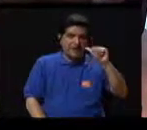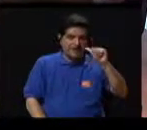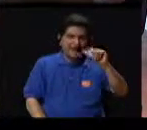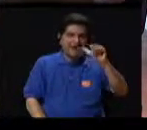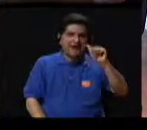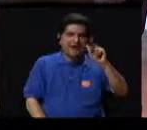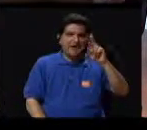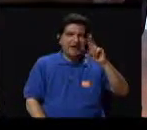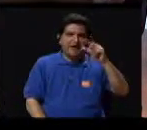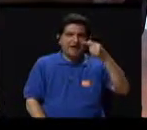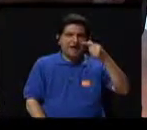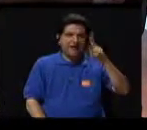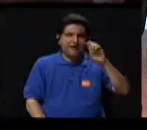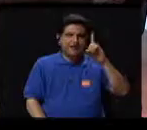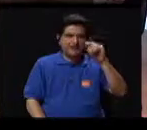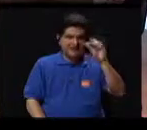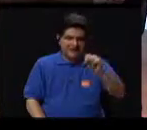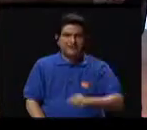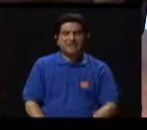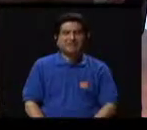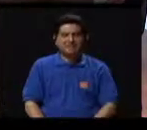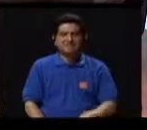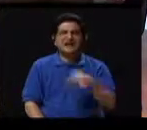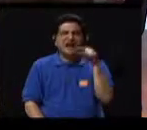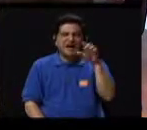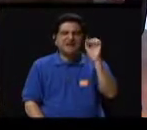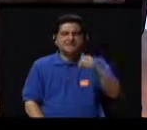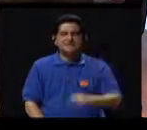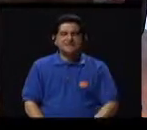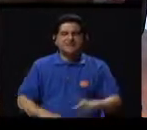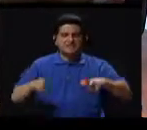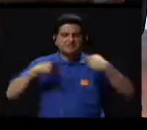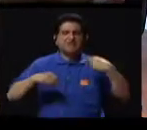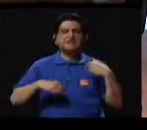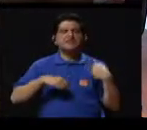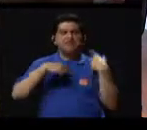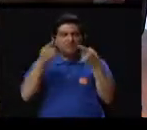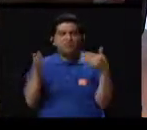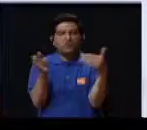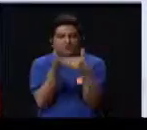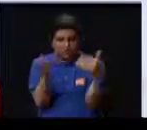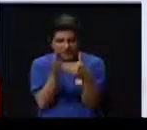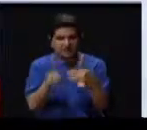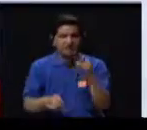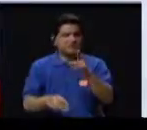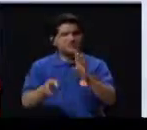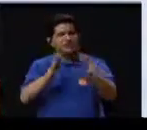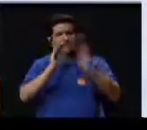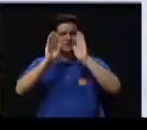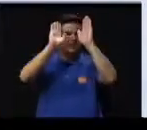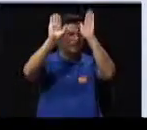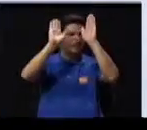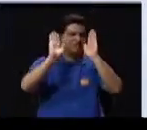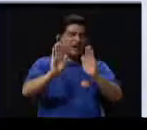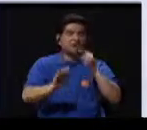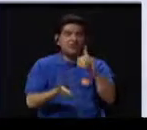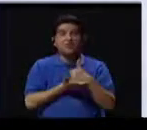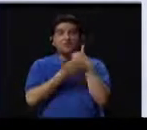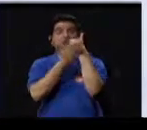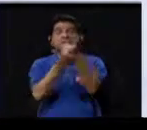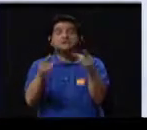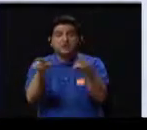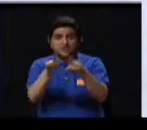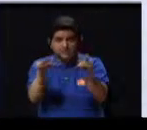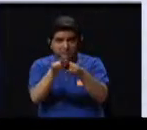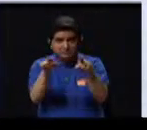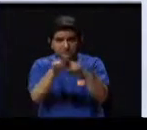Ya estuvieron ellas aquí fueron, con el documental Vida Hoy de nuevo. Ese fue el que ellas vieron. Ellos hablaron maravilloso con ellas, eso les ayudó